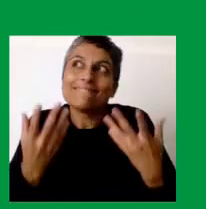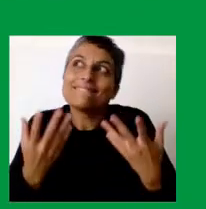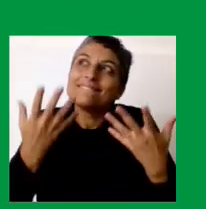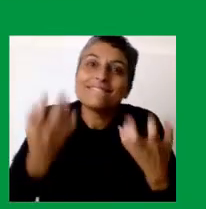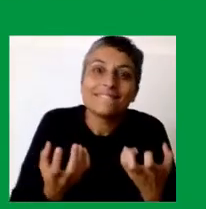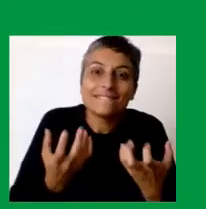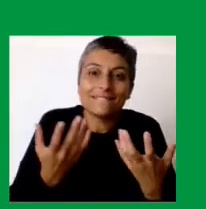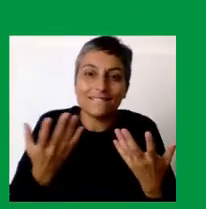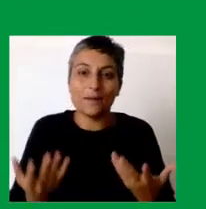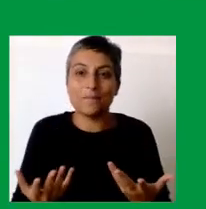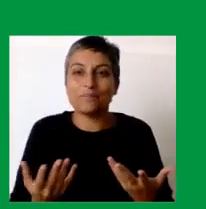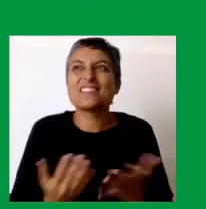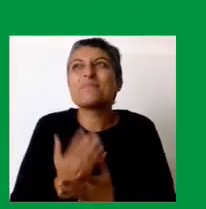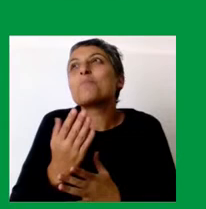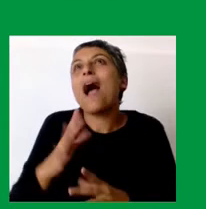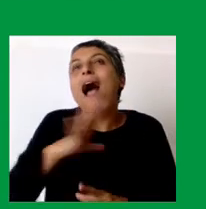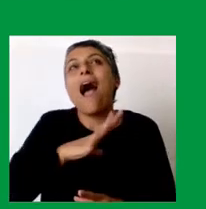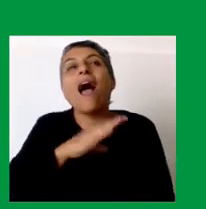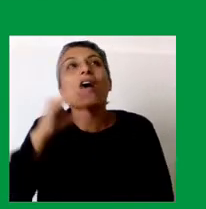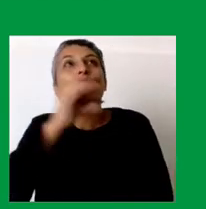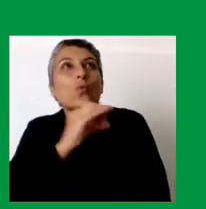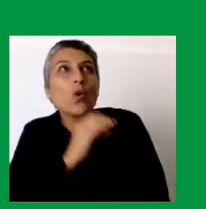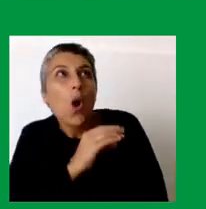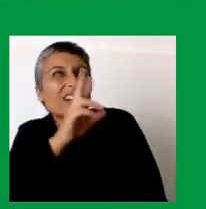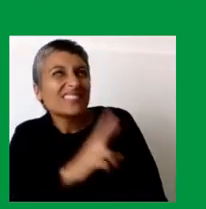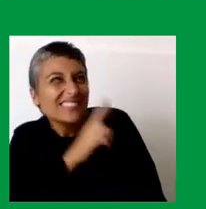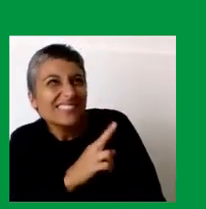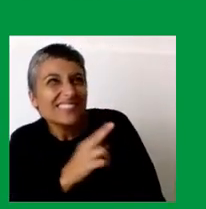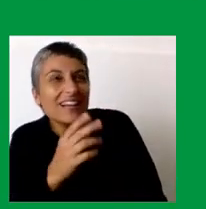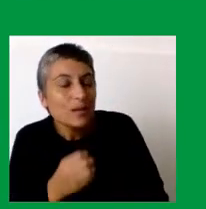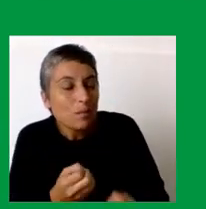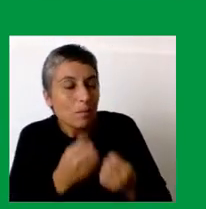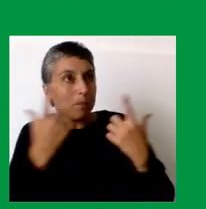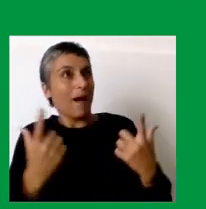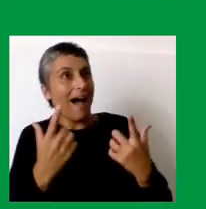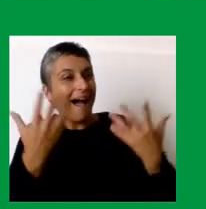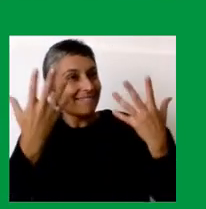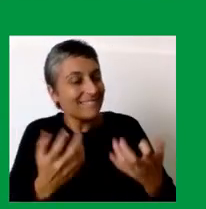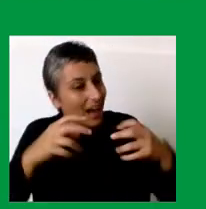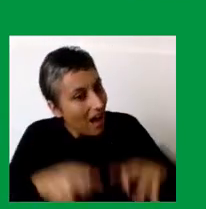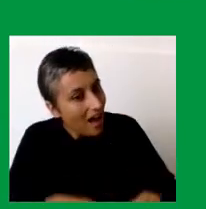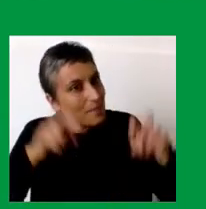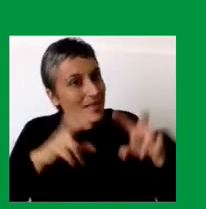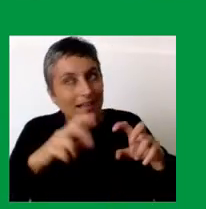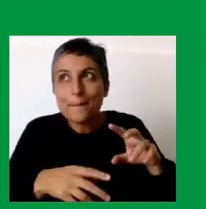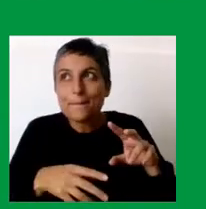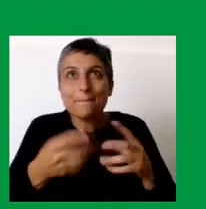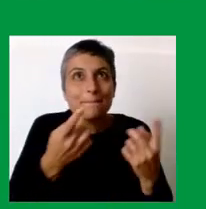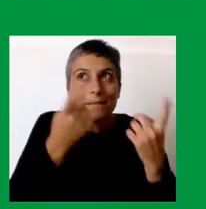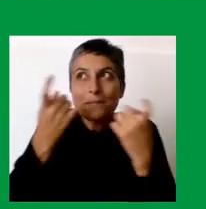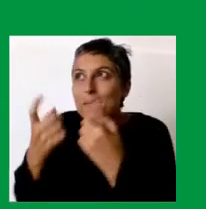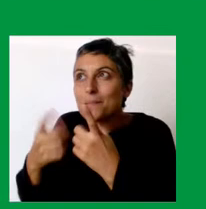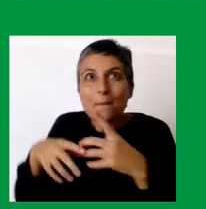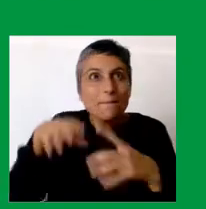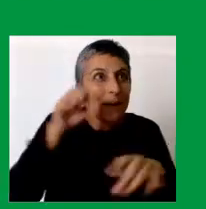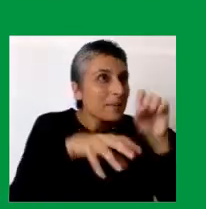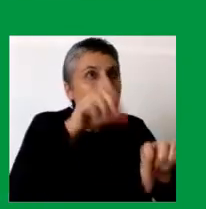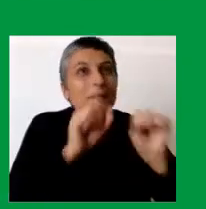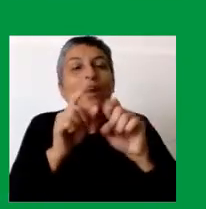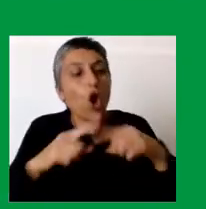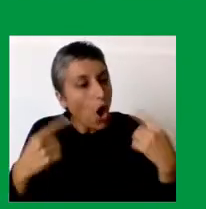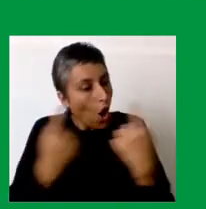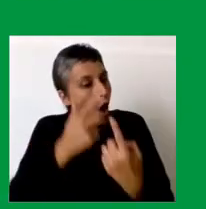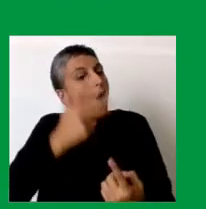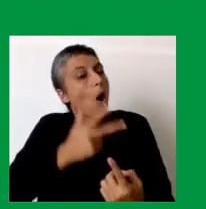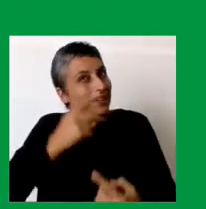siempre. Tenemos curiosidad, nos asombramos, queremos investigar, queremos saber más. Es decir, que nosotros creamos estas tecnologías.